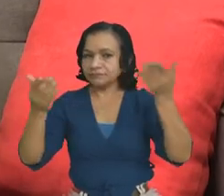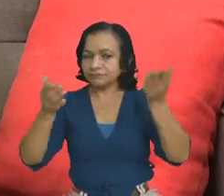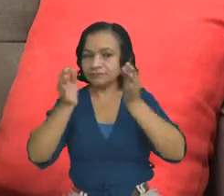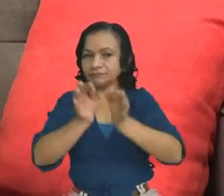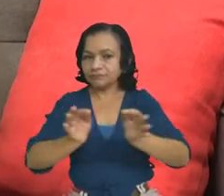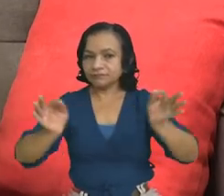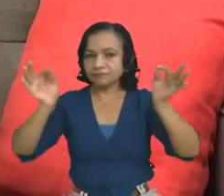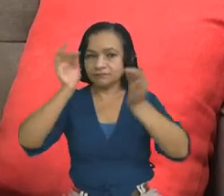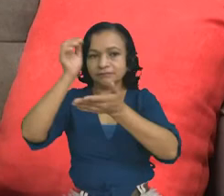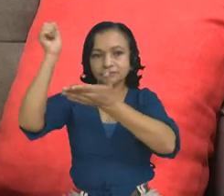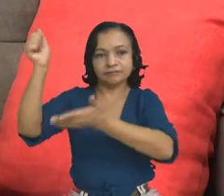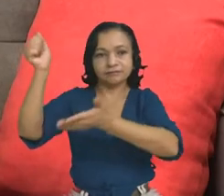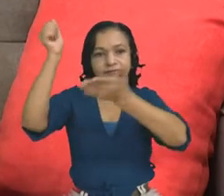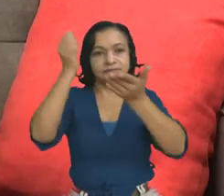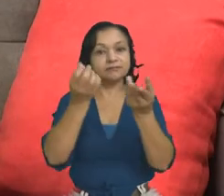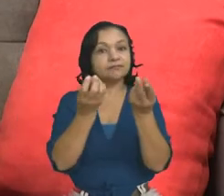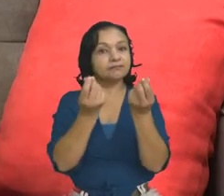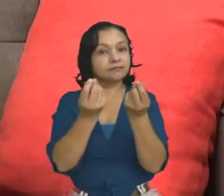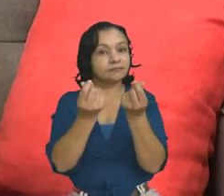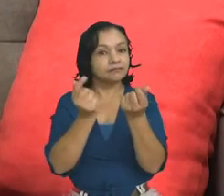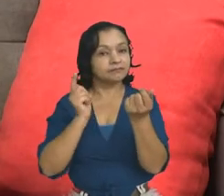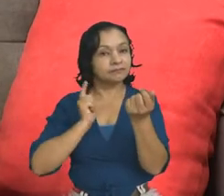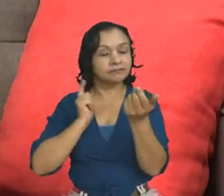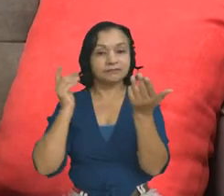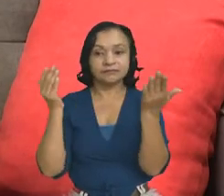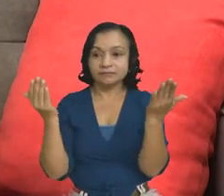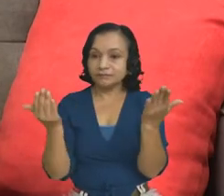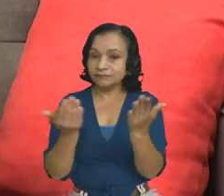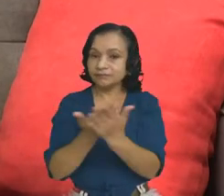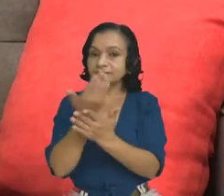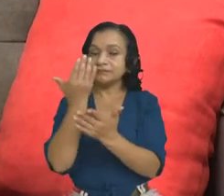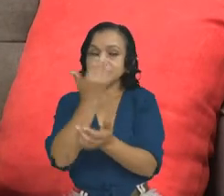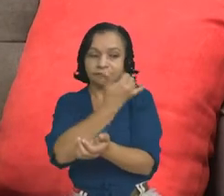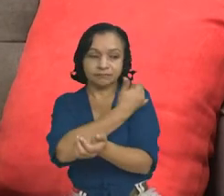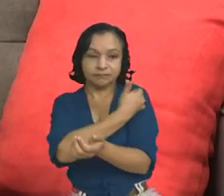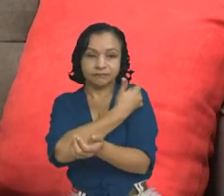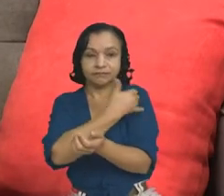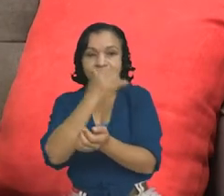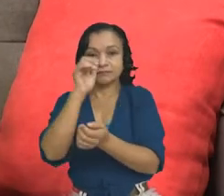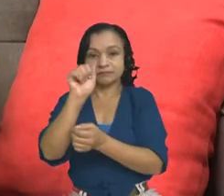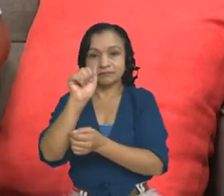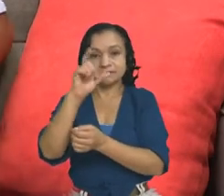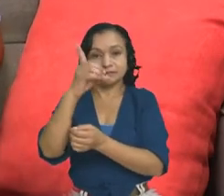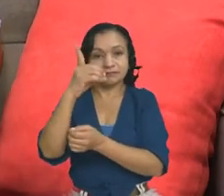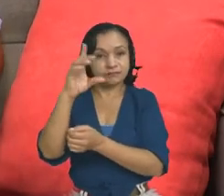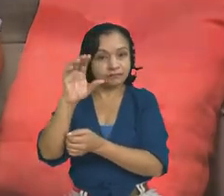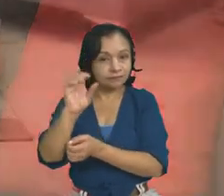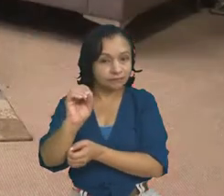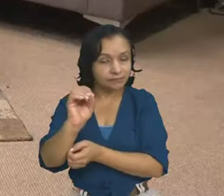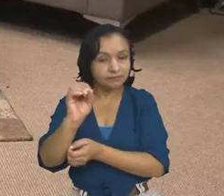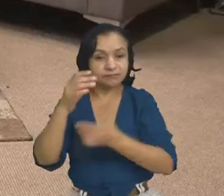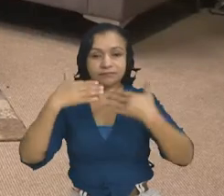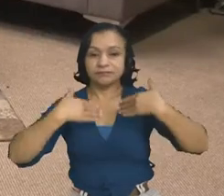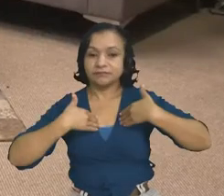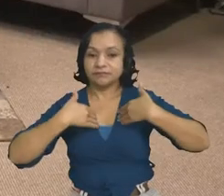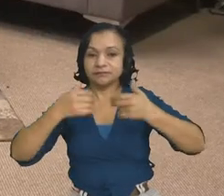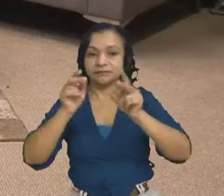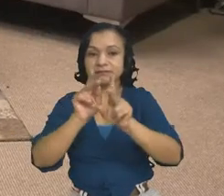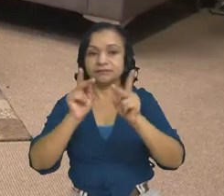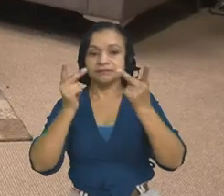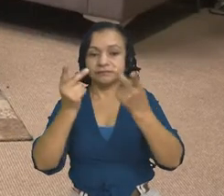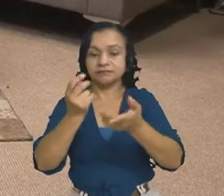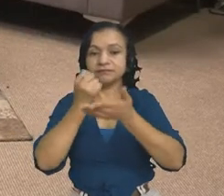inversión y el alcance que tendrá el nuevo Hospital Aldo Chavarría, parte de esa restitución integral de salud para nuestro pueblo,